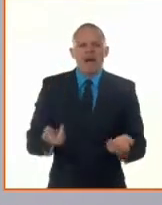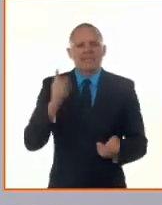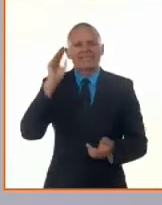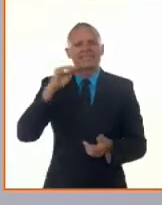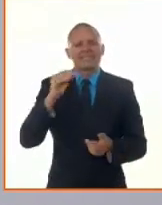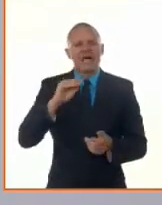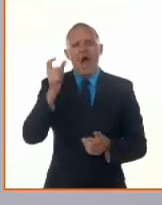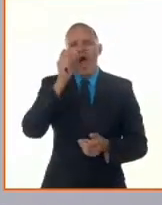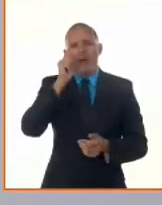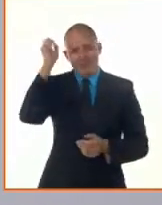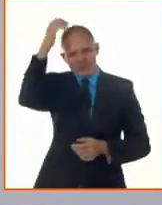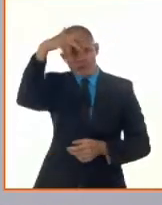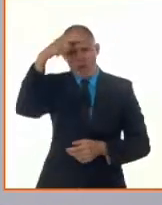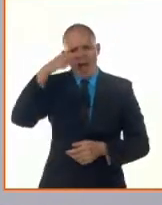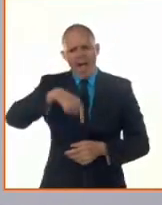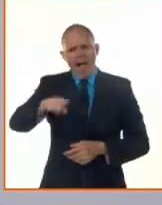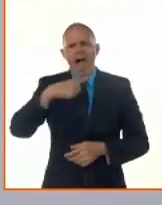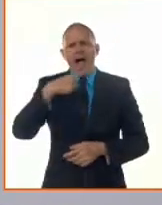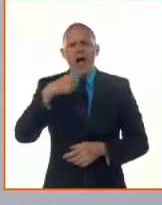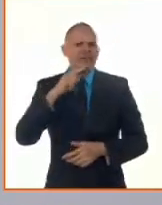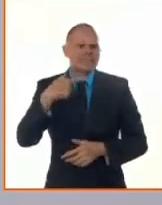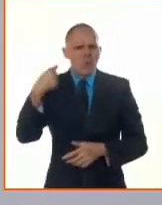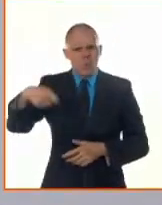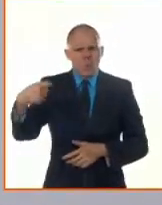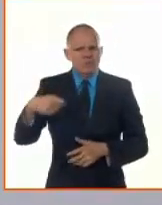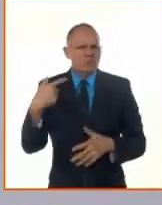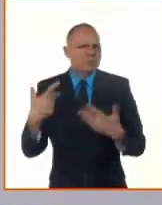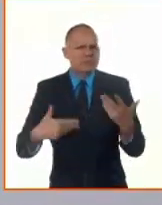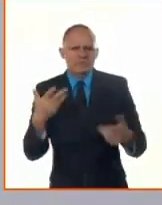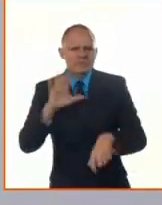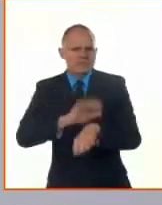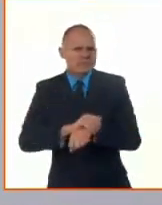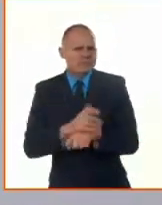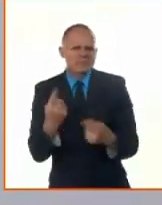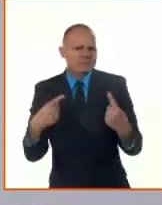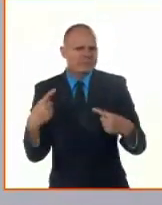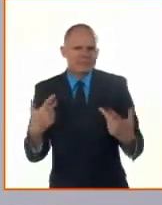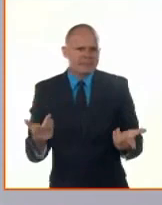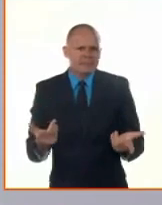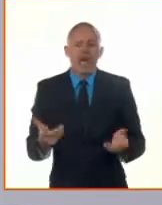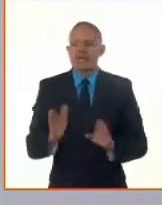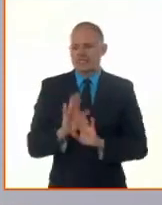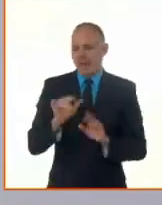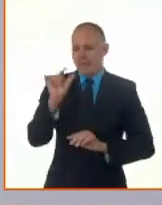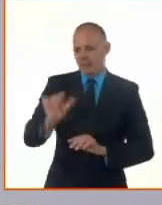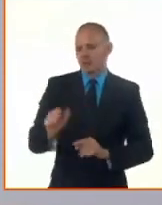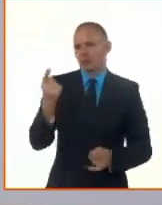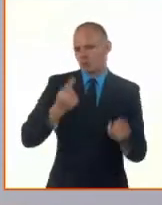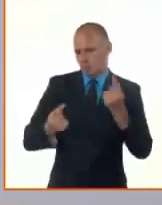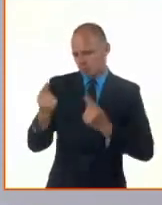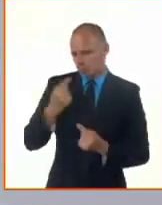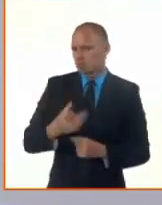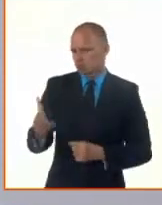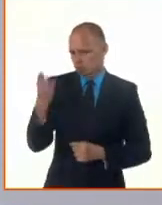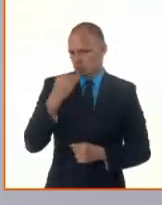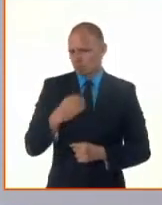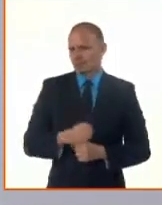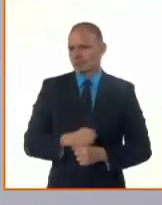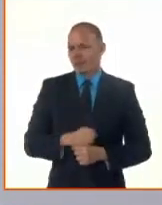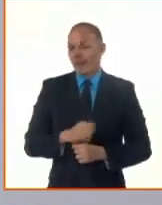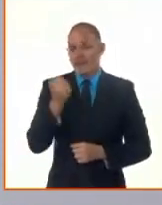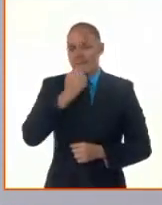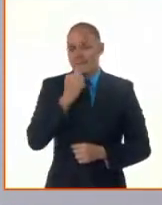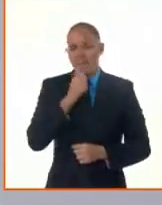Donald Trump y el primer tema que varias personas me lo comentaron pero específicamente me mandó una mensaje